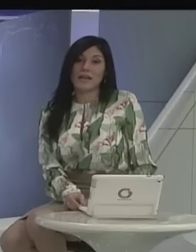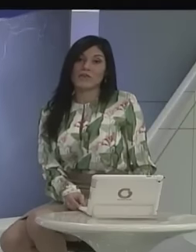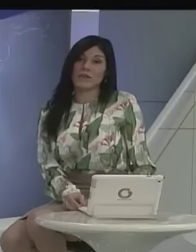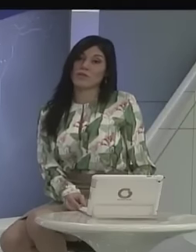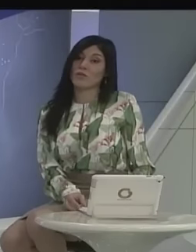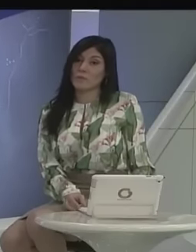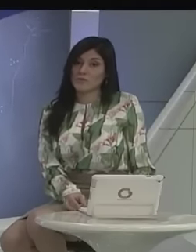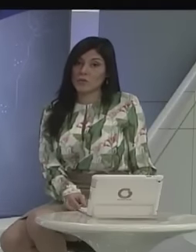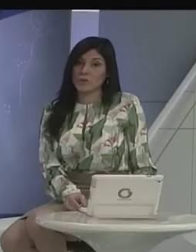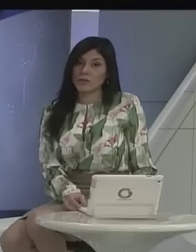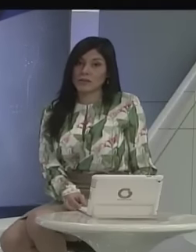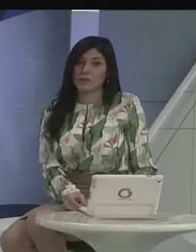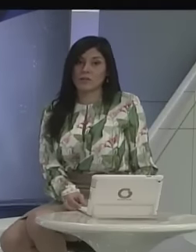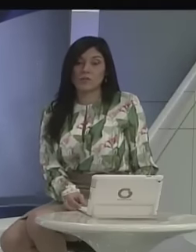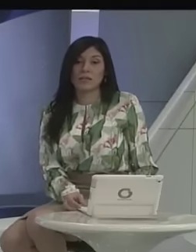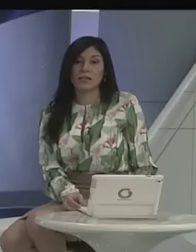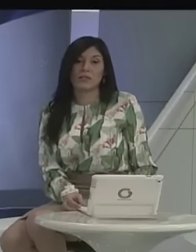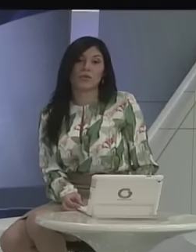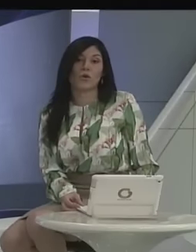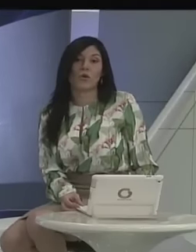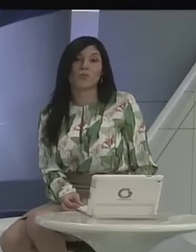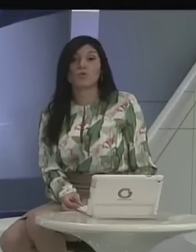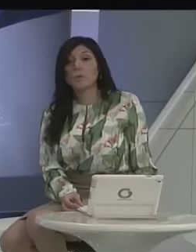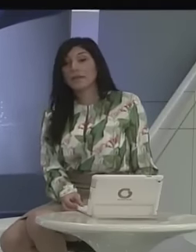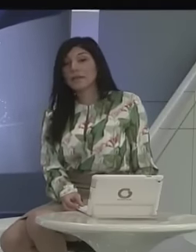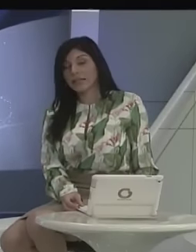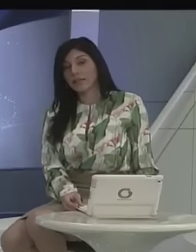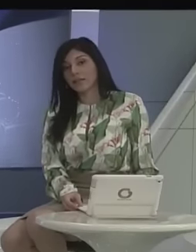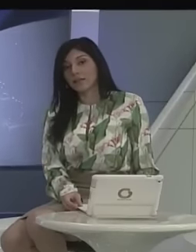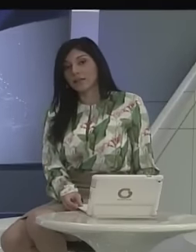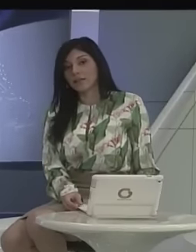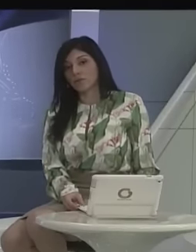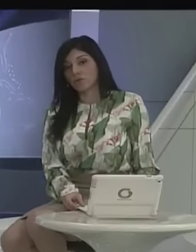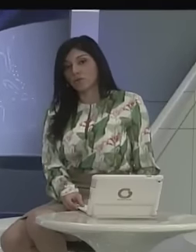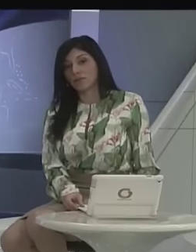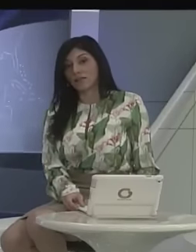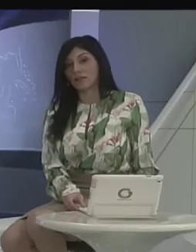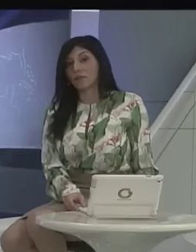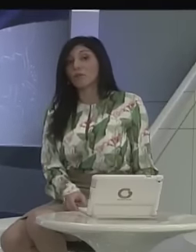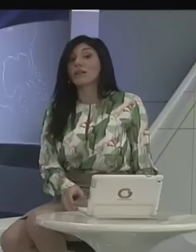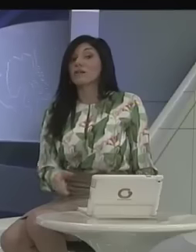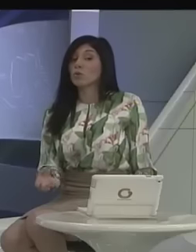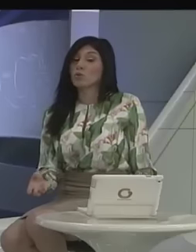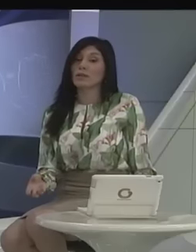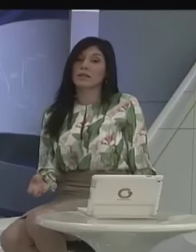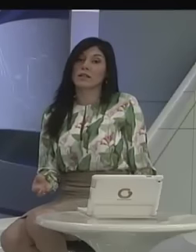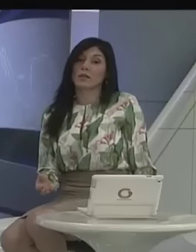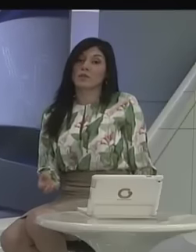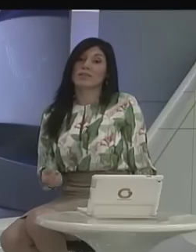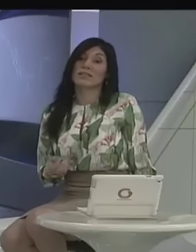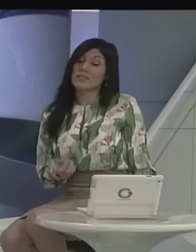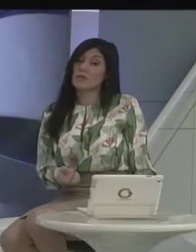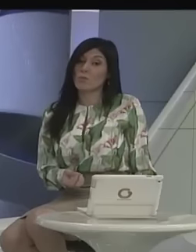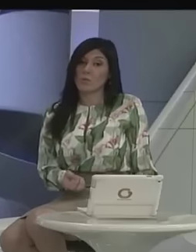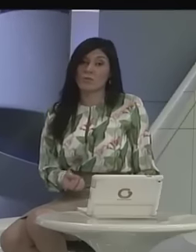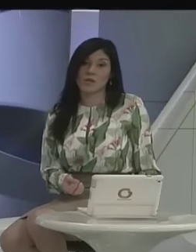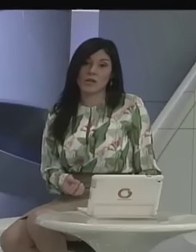país. La Federación Farmacéutica de Venezuela calificó como sumamente crítica la situación de ese sector. Calcula